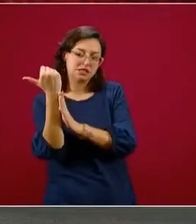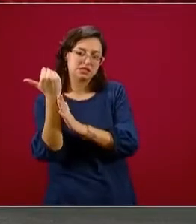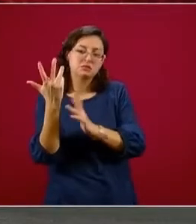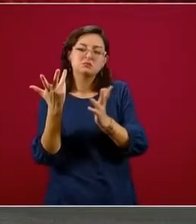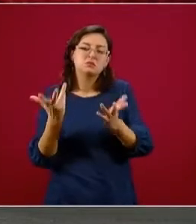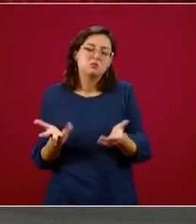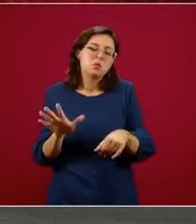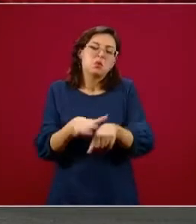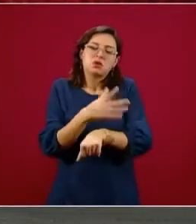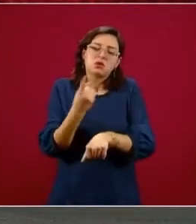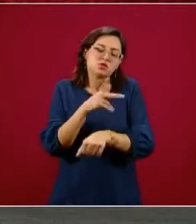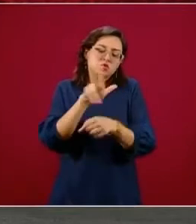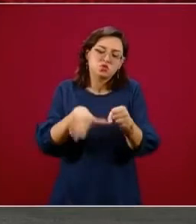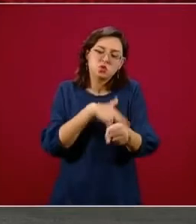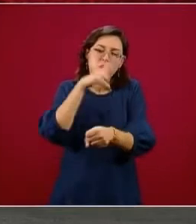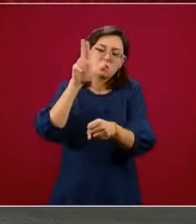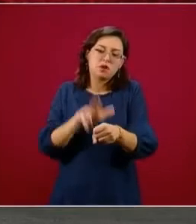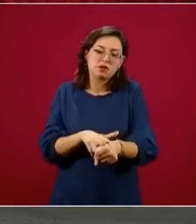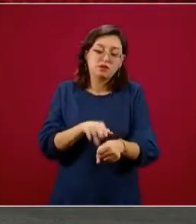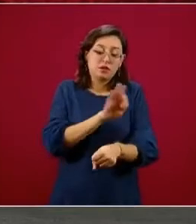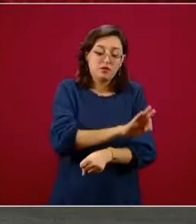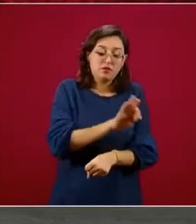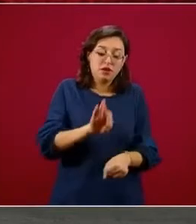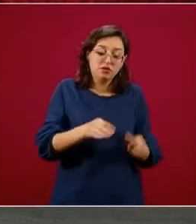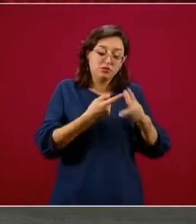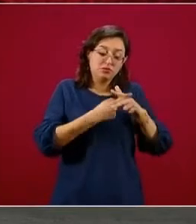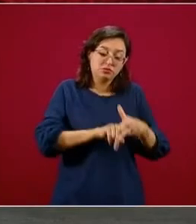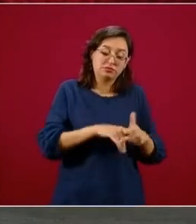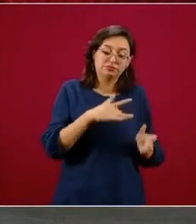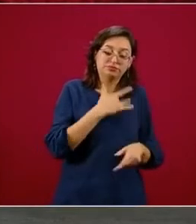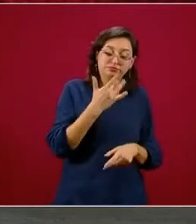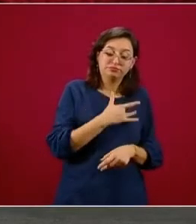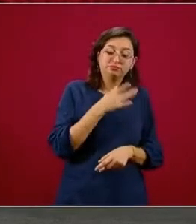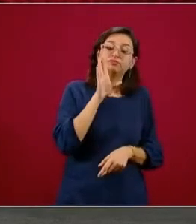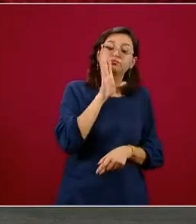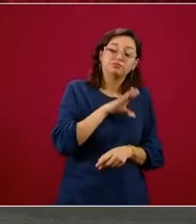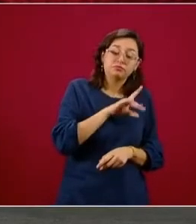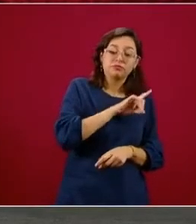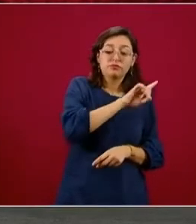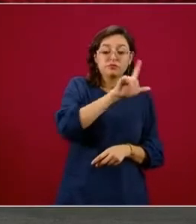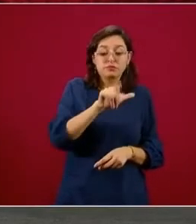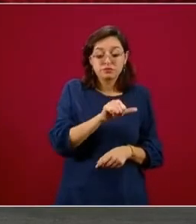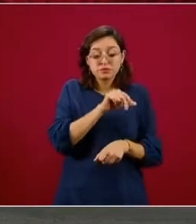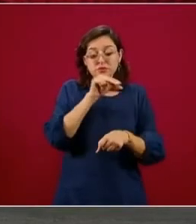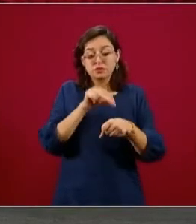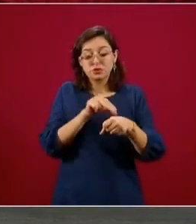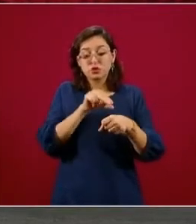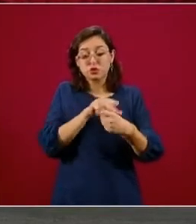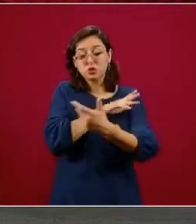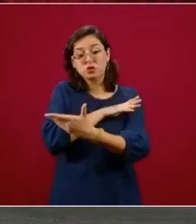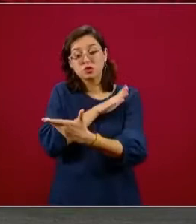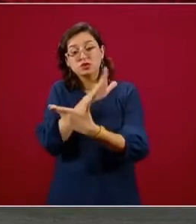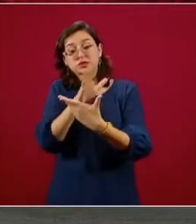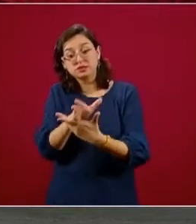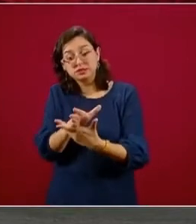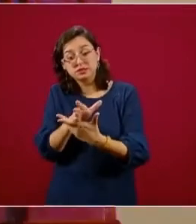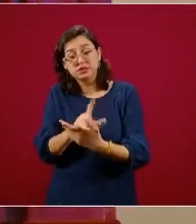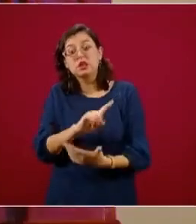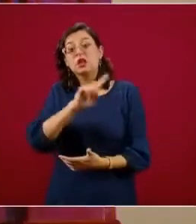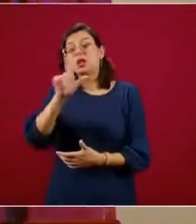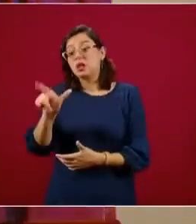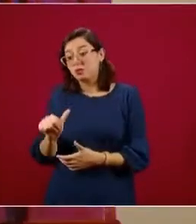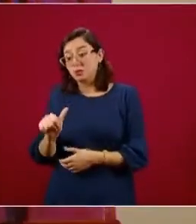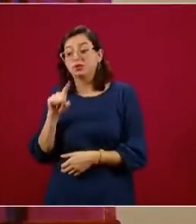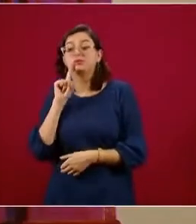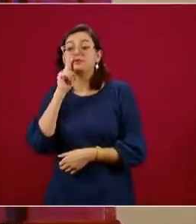de comentar, de la fecha de inicio de síntomas, la fecha en la que demanda atención el paciente, el momento en que